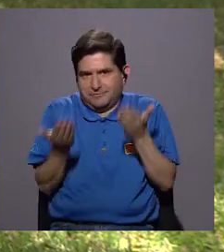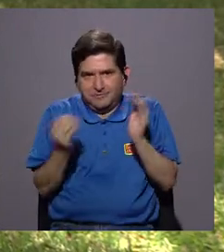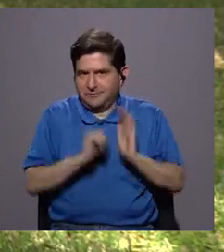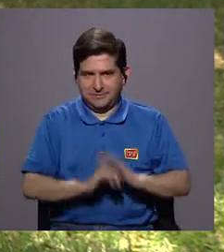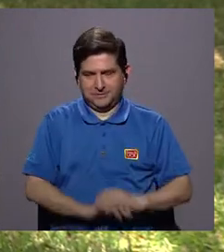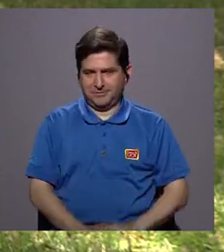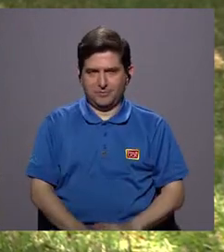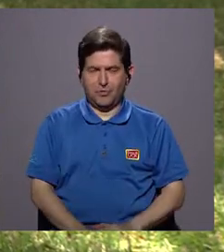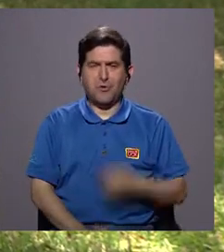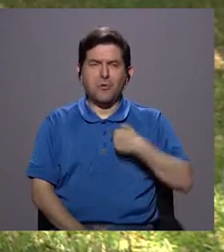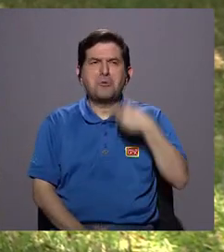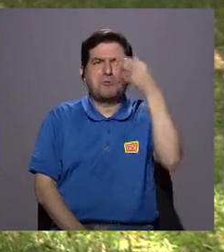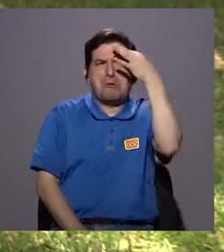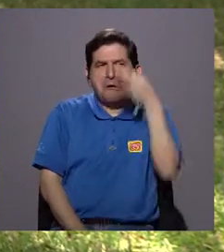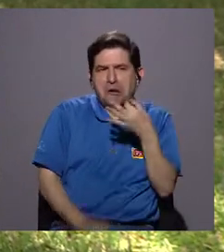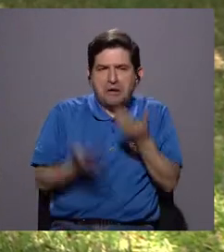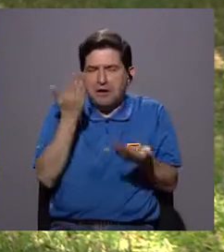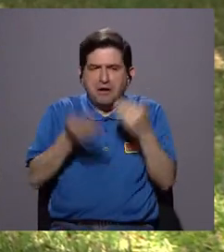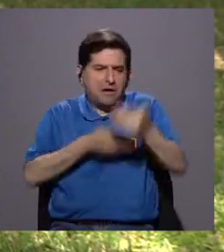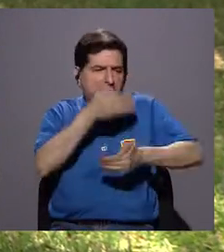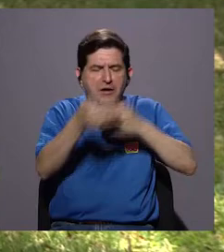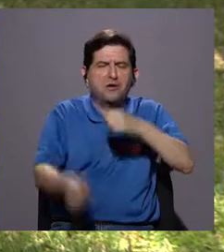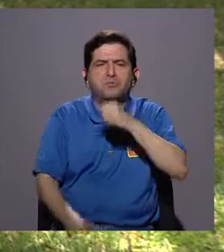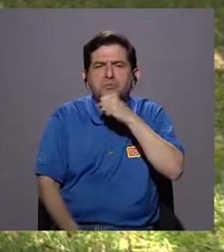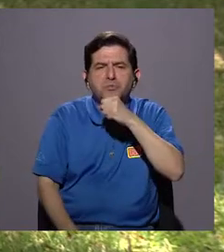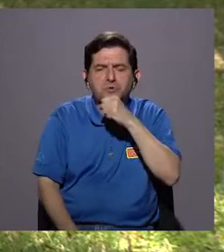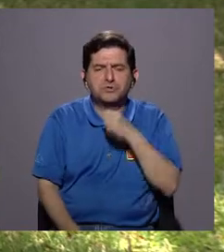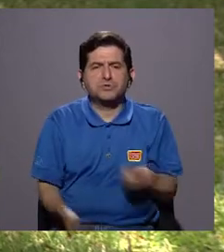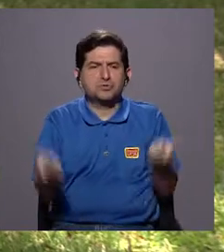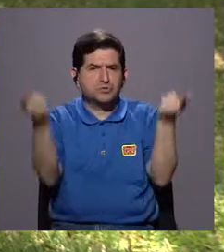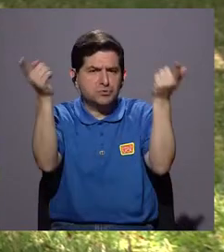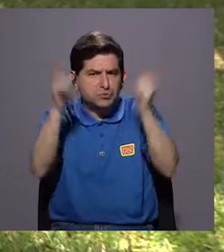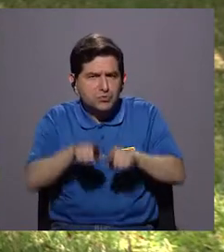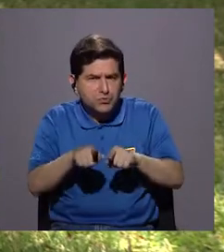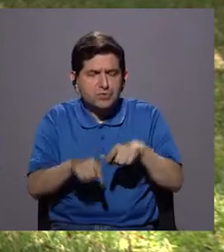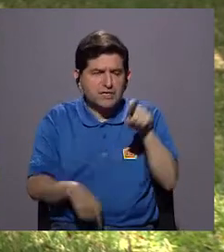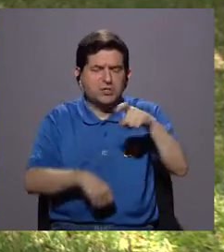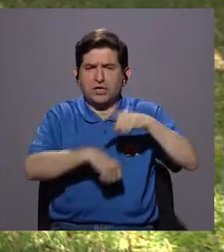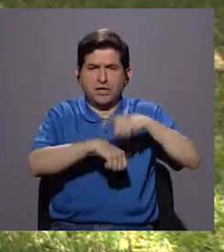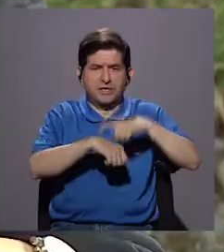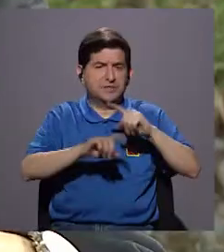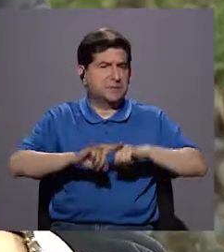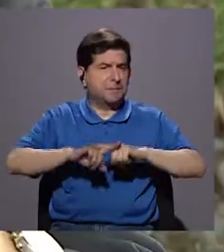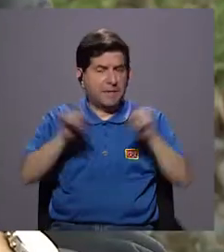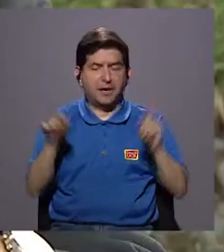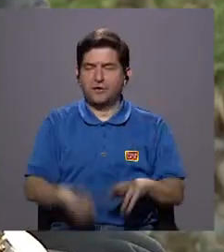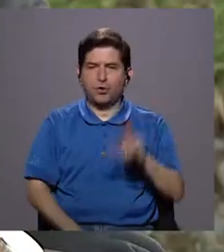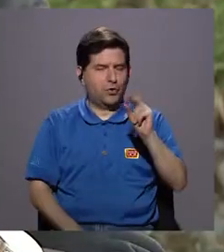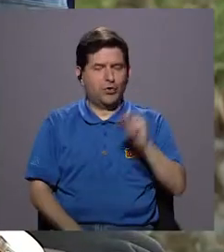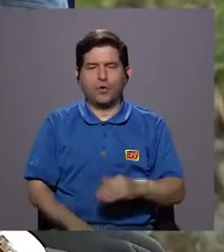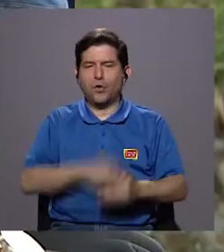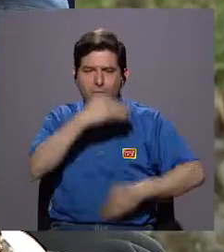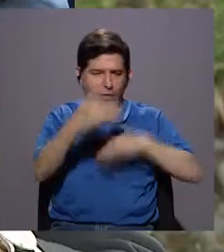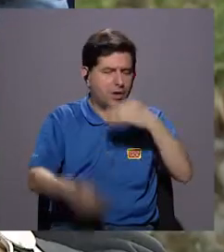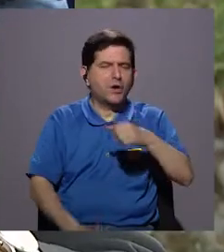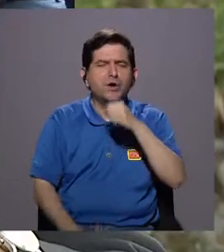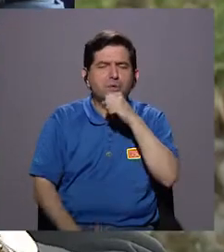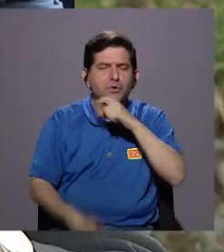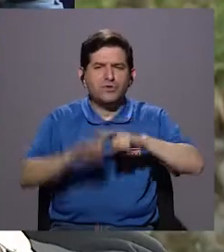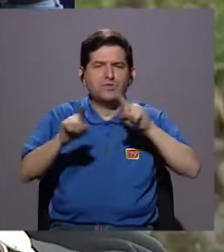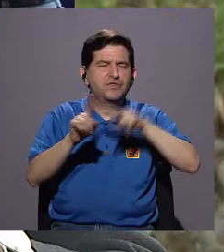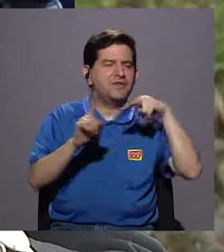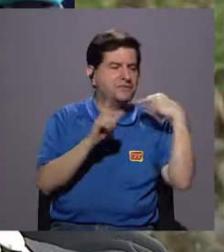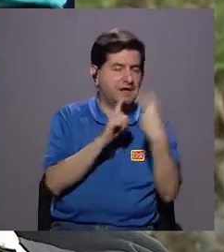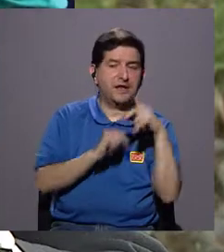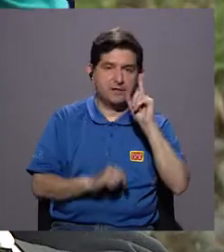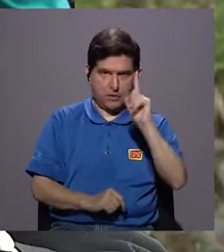como uno tiende a pensar que el proceso de envejecimiento se da como en esas edades, pero... El proceso de envejecimiento, hay varias formas de verlo.